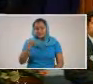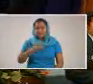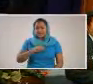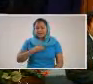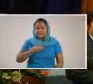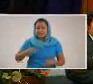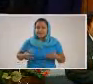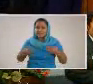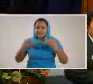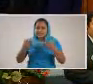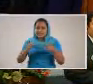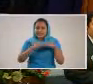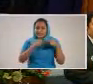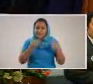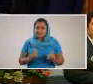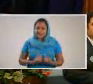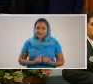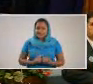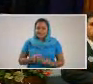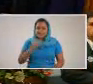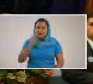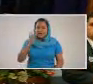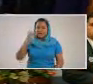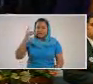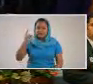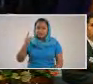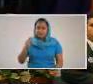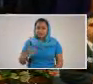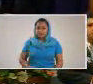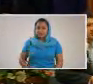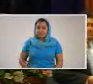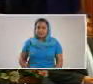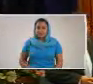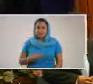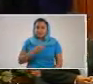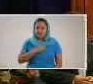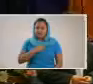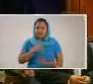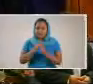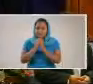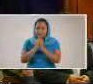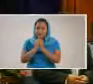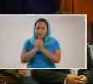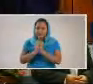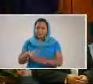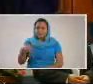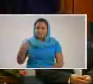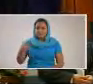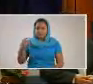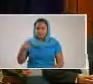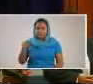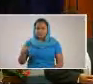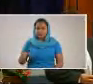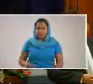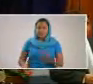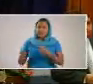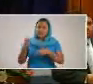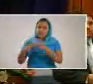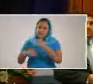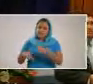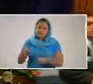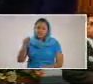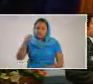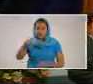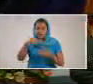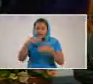Señor Jesucristo esta noche? Yo quiero pedirle, rogarle que se apresure y que venga acá